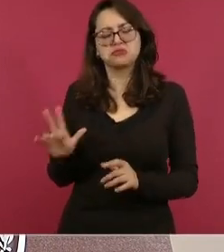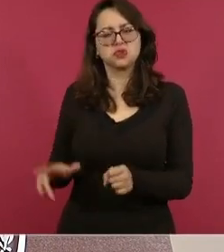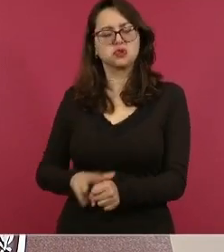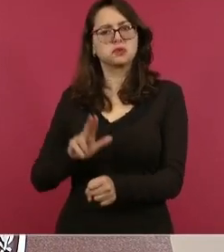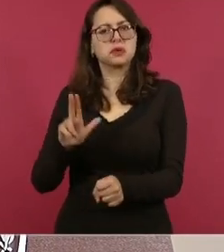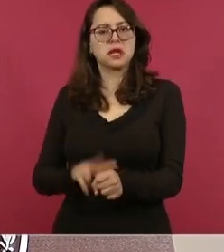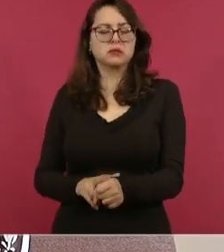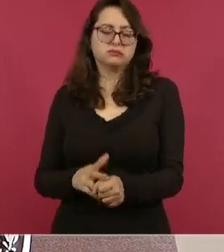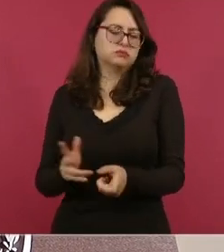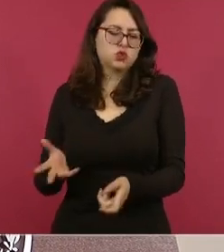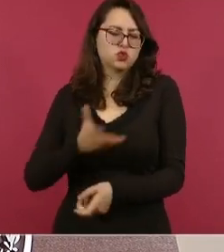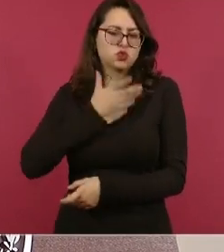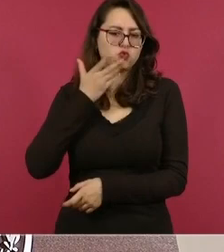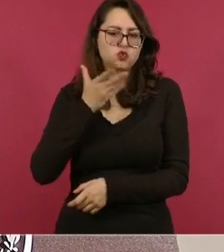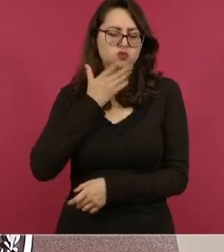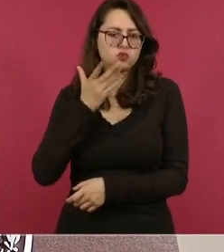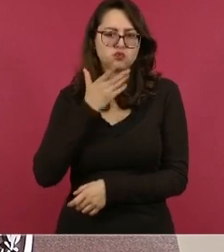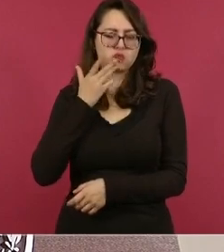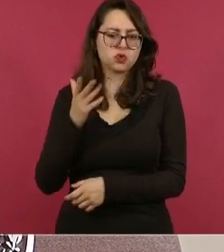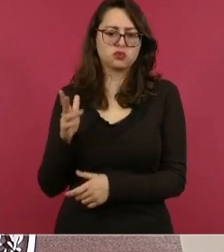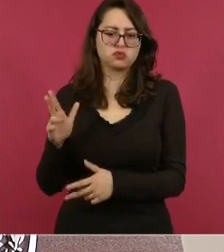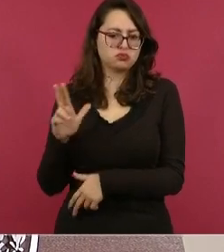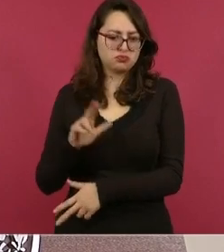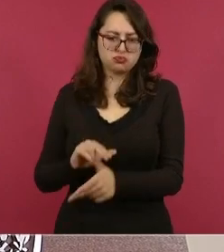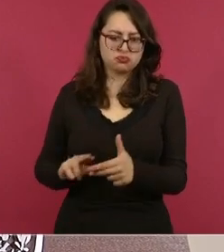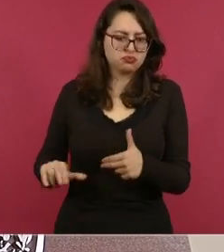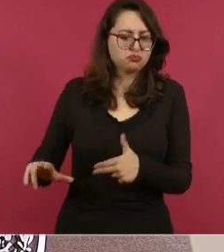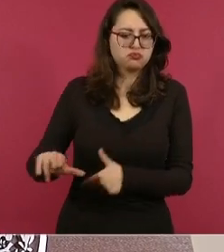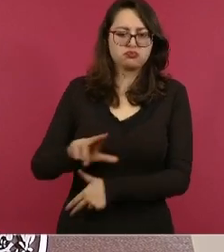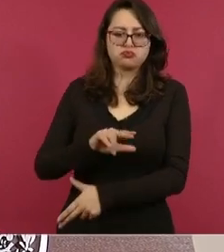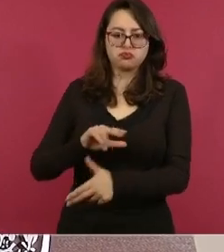pocas veces, según los registros,